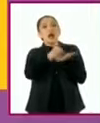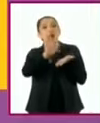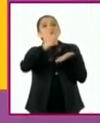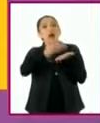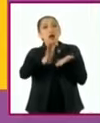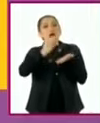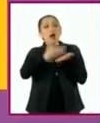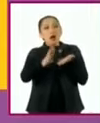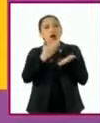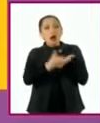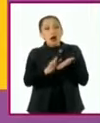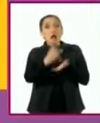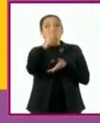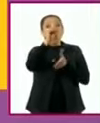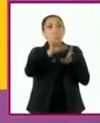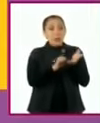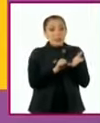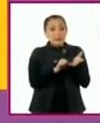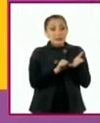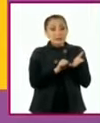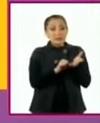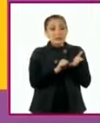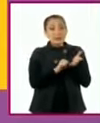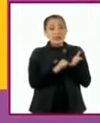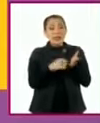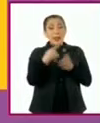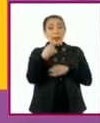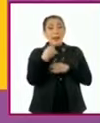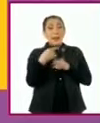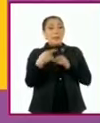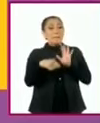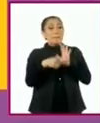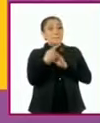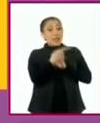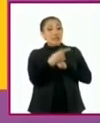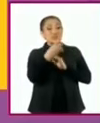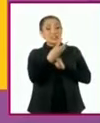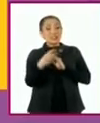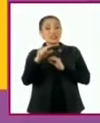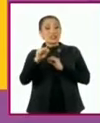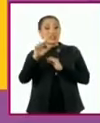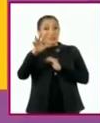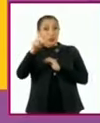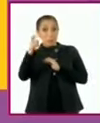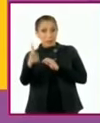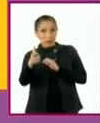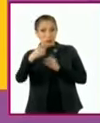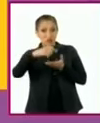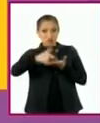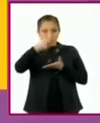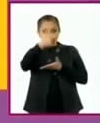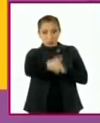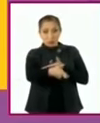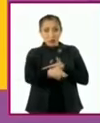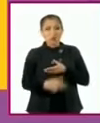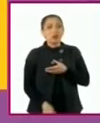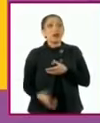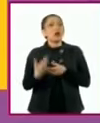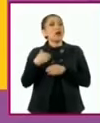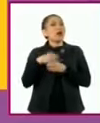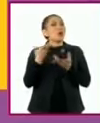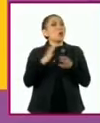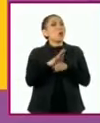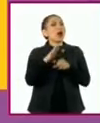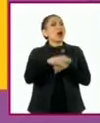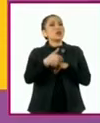decir, su saldo mensual será de menos 375 pesos. ¿Qué operación de números positivos y